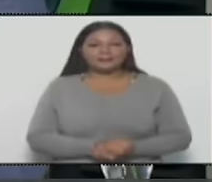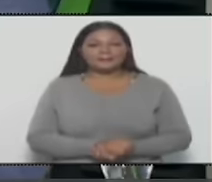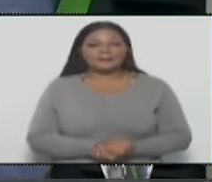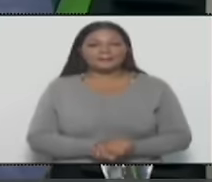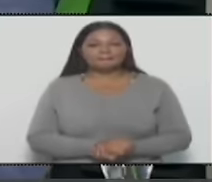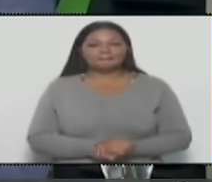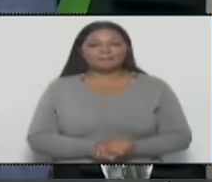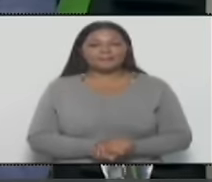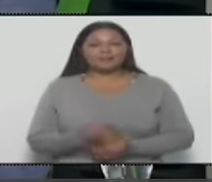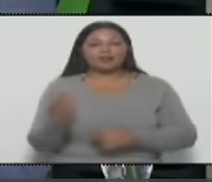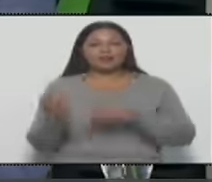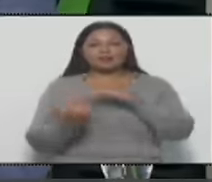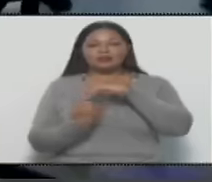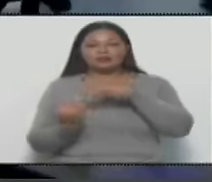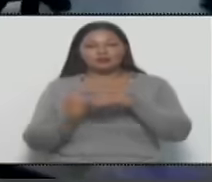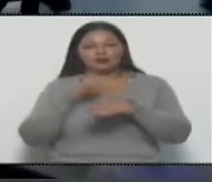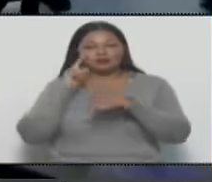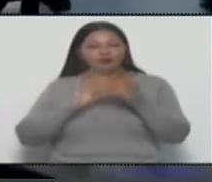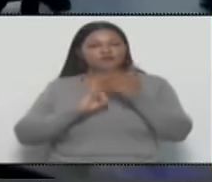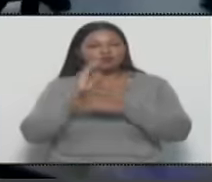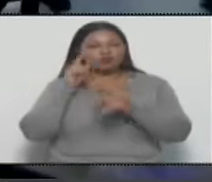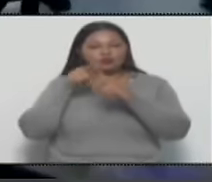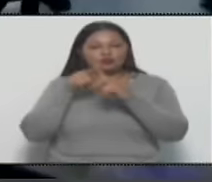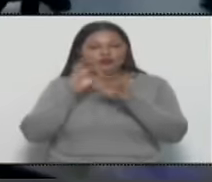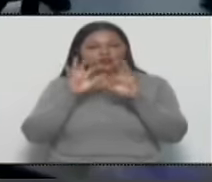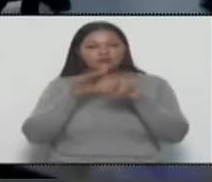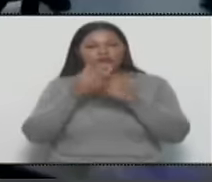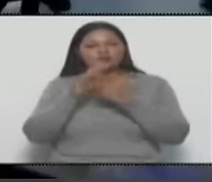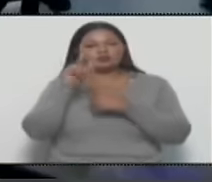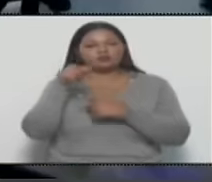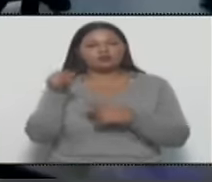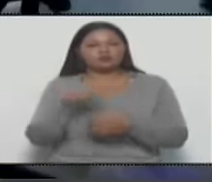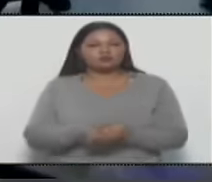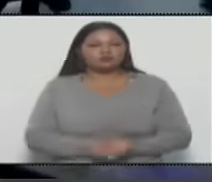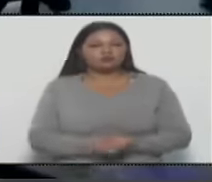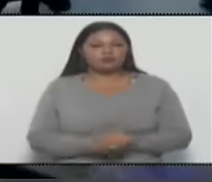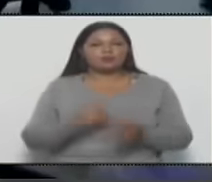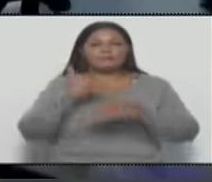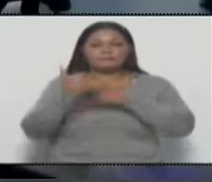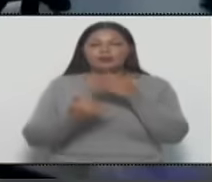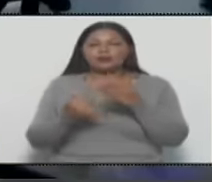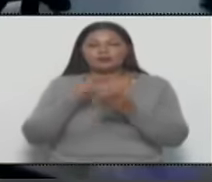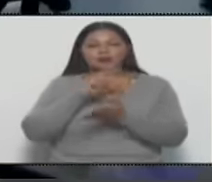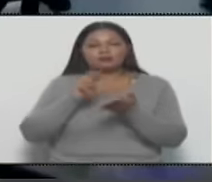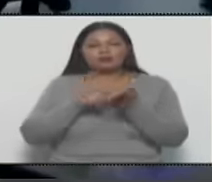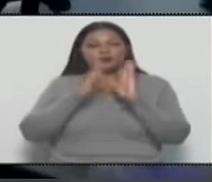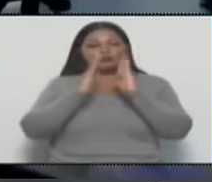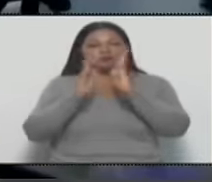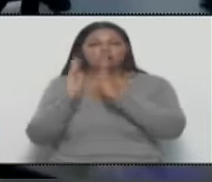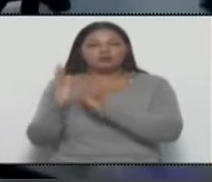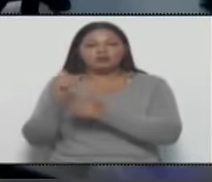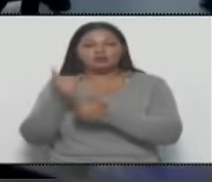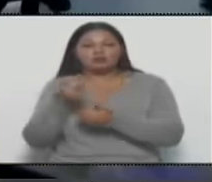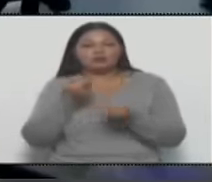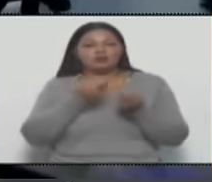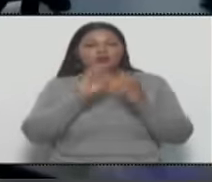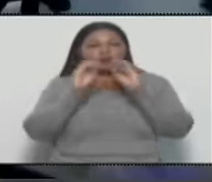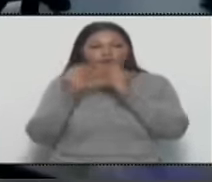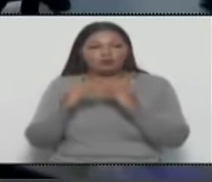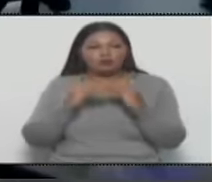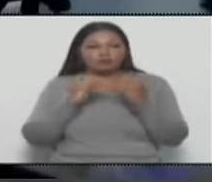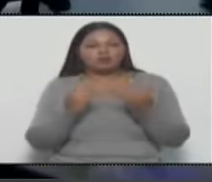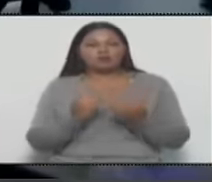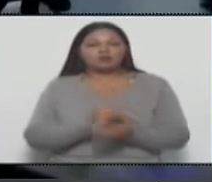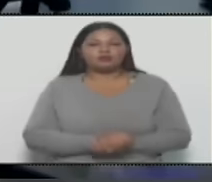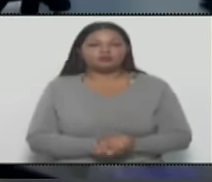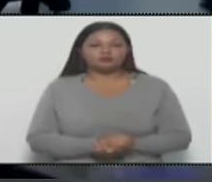nos ha generado nuestro presidente. ¿Se está trabajando Maduro en función? Sí, sí. En función de un plan nacional estructurado, bien dimensionado, Plan Nacional de Ciencia,